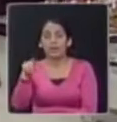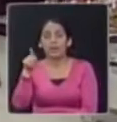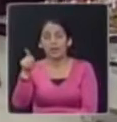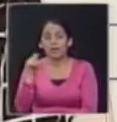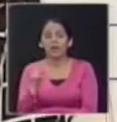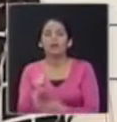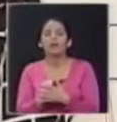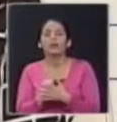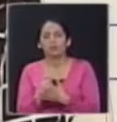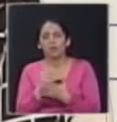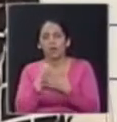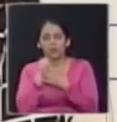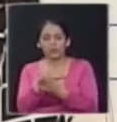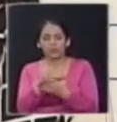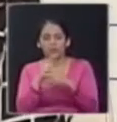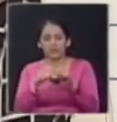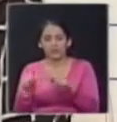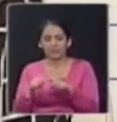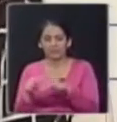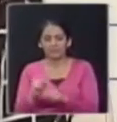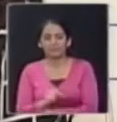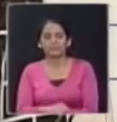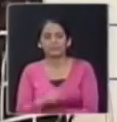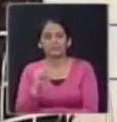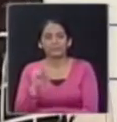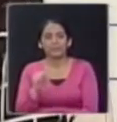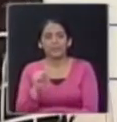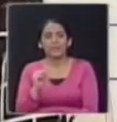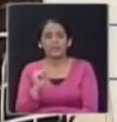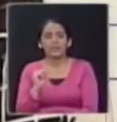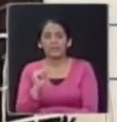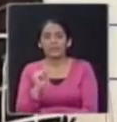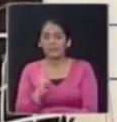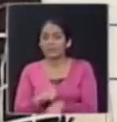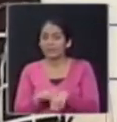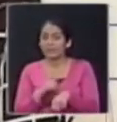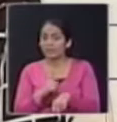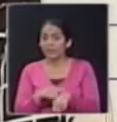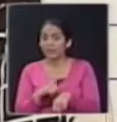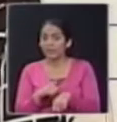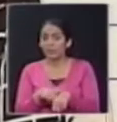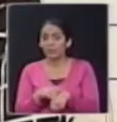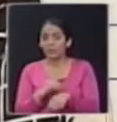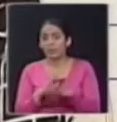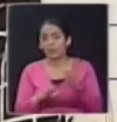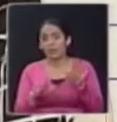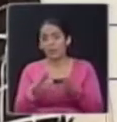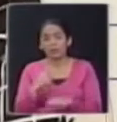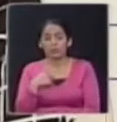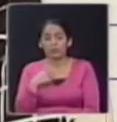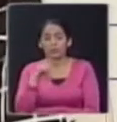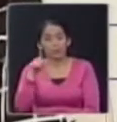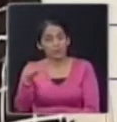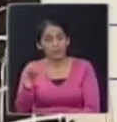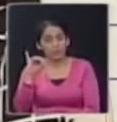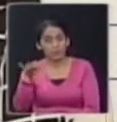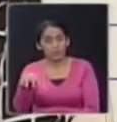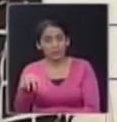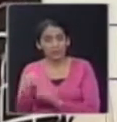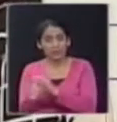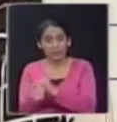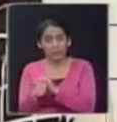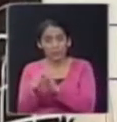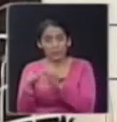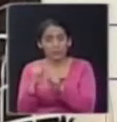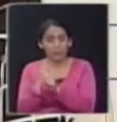las acciones que realizamos. Y durante los periodos en los cuales nosotros no estamos en las islas, ellos continúan trabajando